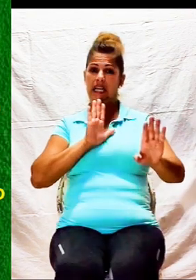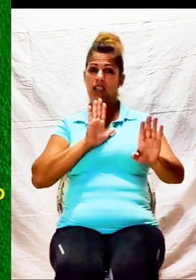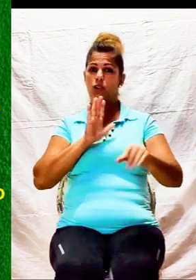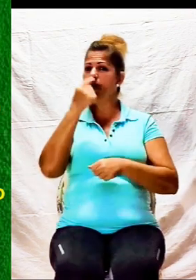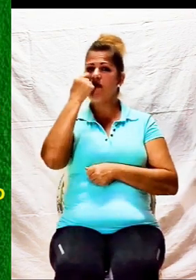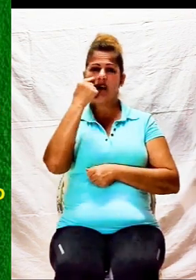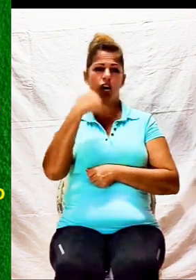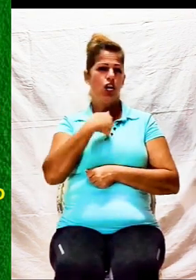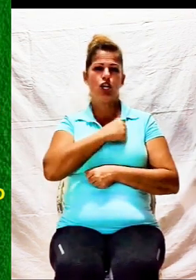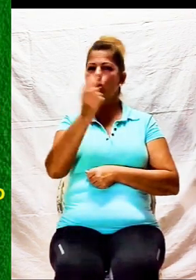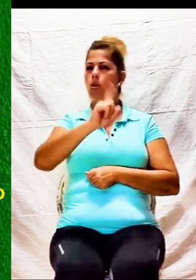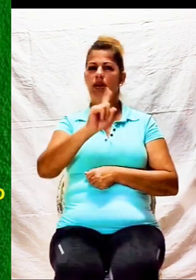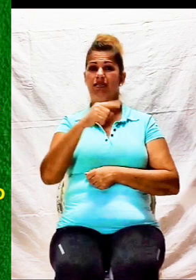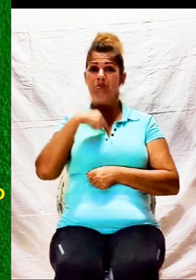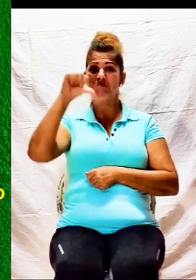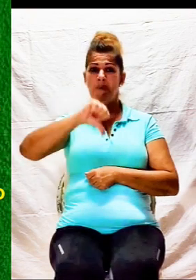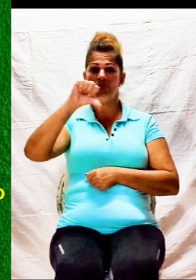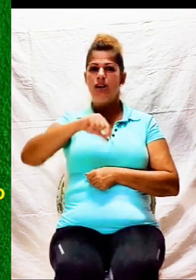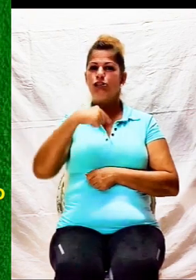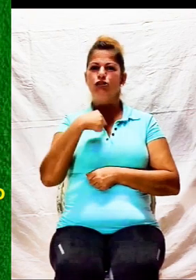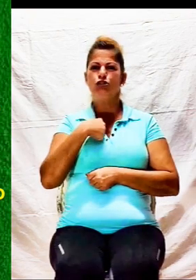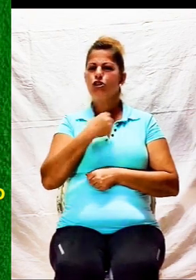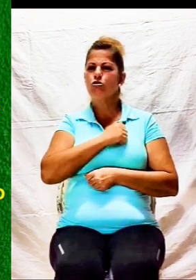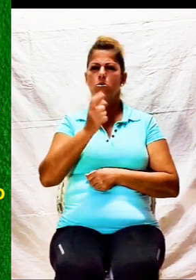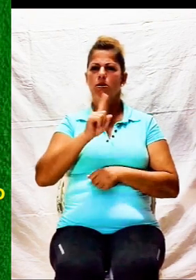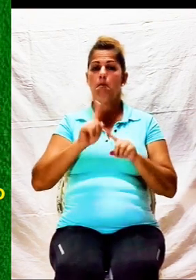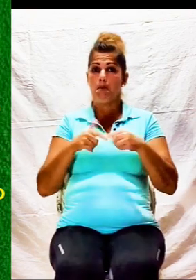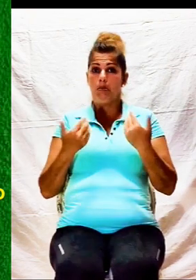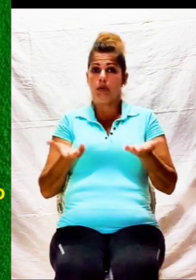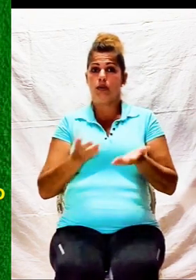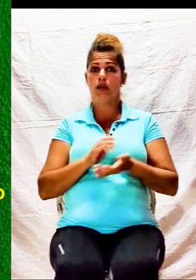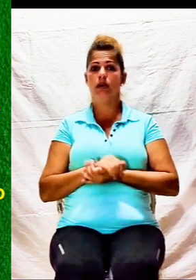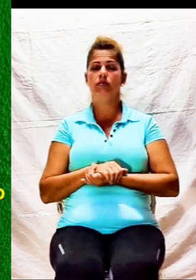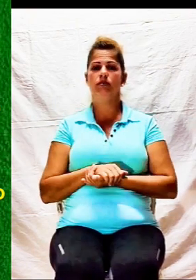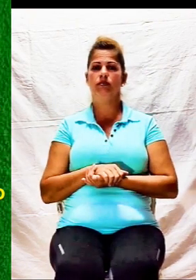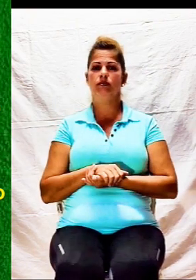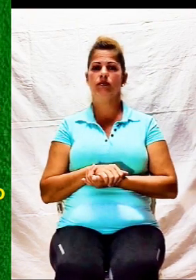¿Rechazo ver o aceptar mis fracasos? ¿Por qué?